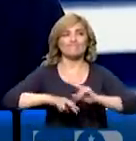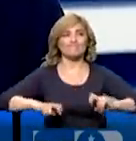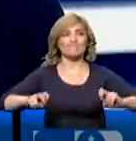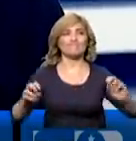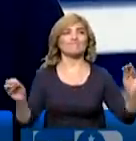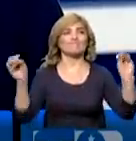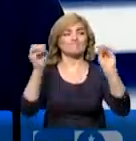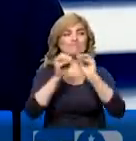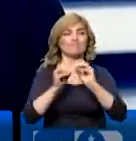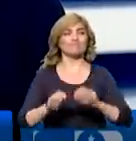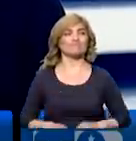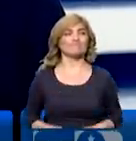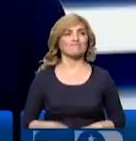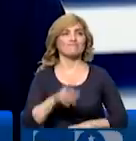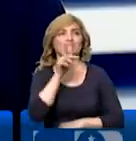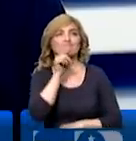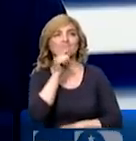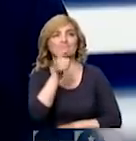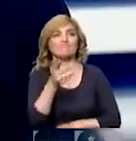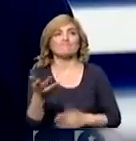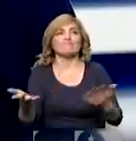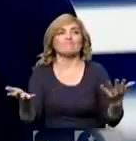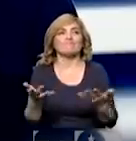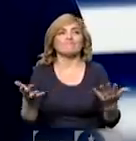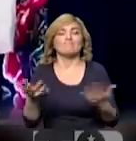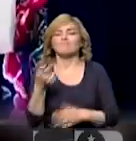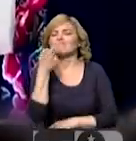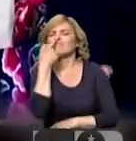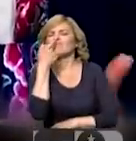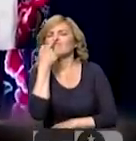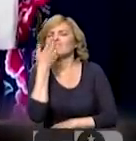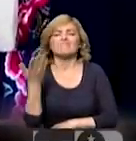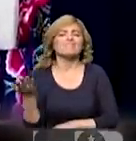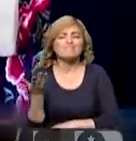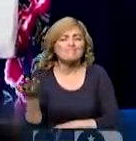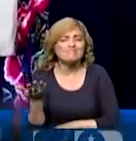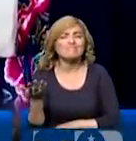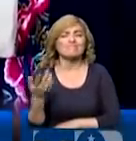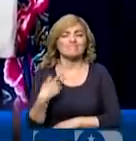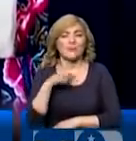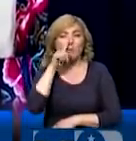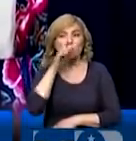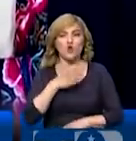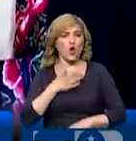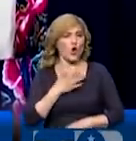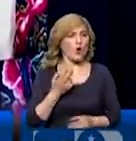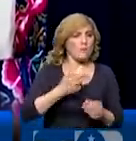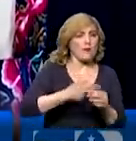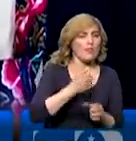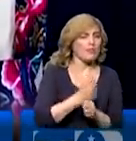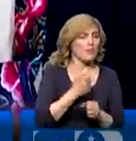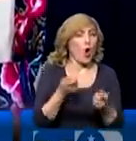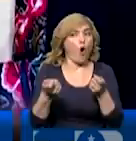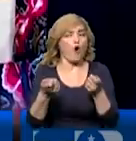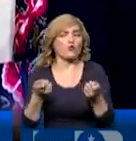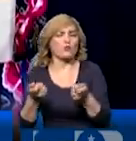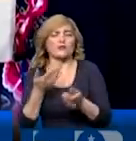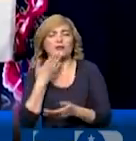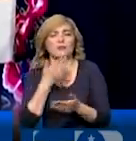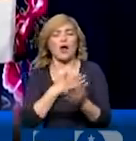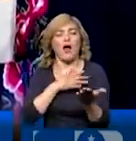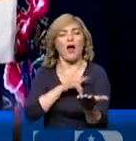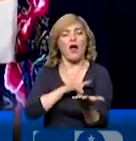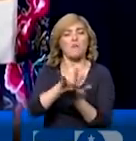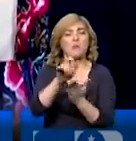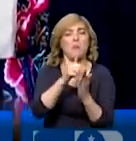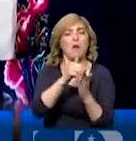investigación para saber quiénes pueden ser los potenciales interesados en un lugar de esta naturaleza. ¿Quién está interesado en controlar la aviación civil? ¿Quién